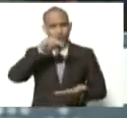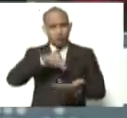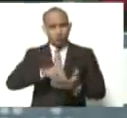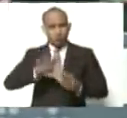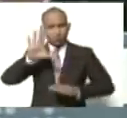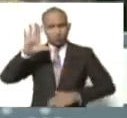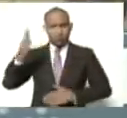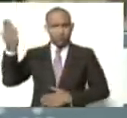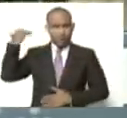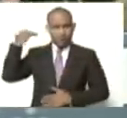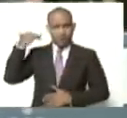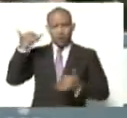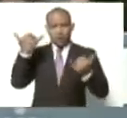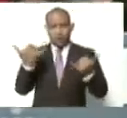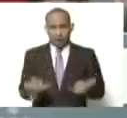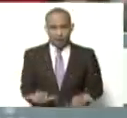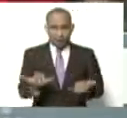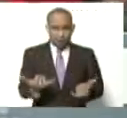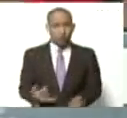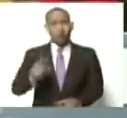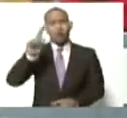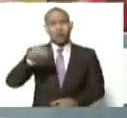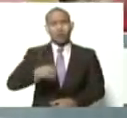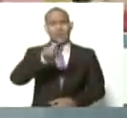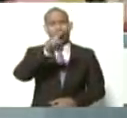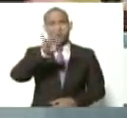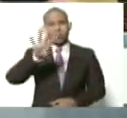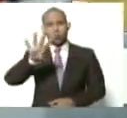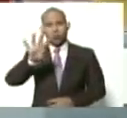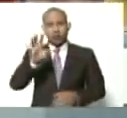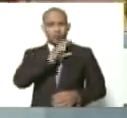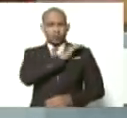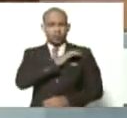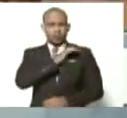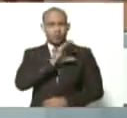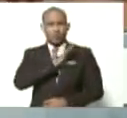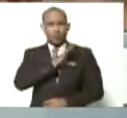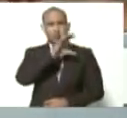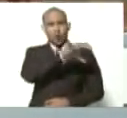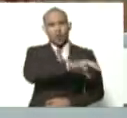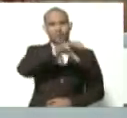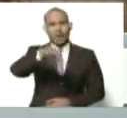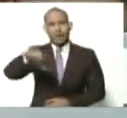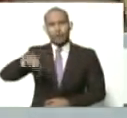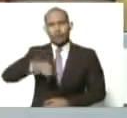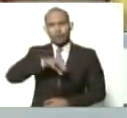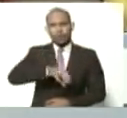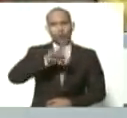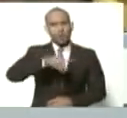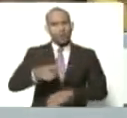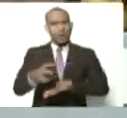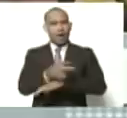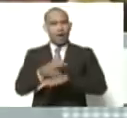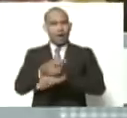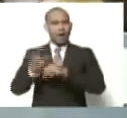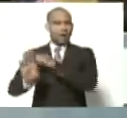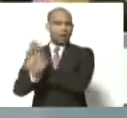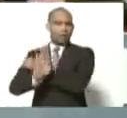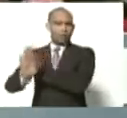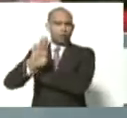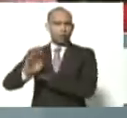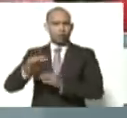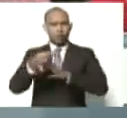los gobernadores y protectores deben juramentar los 24 comités estadales y los alcaldes y protectores municipales deben juramentar